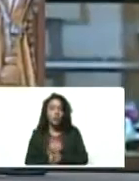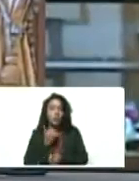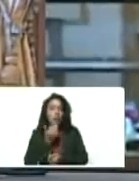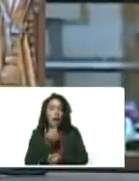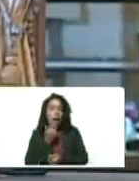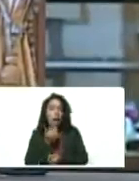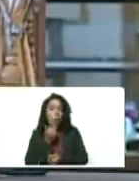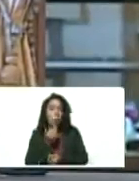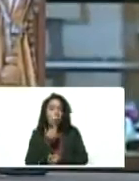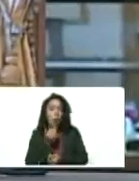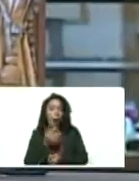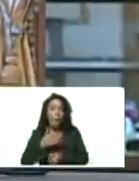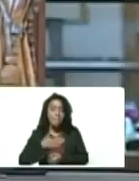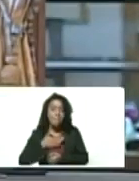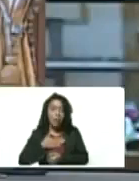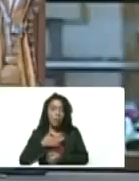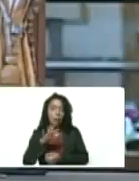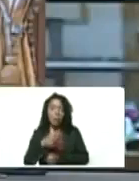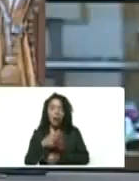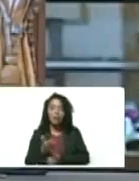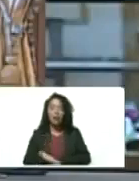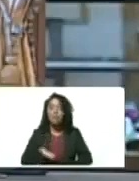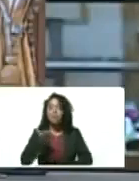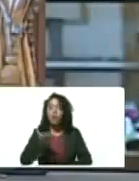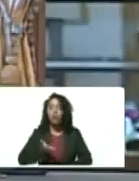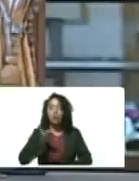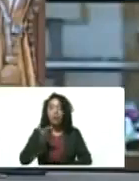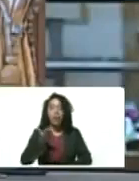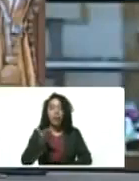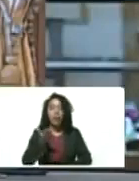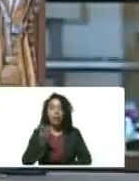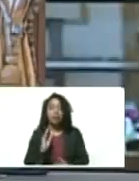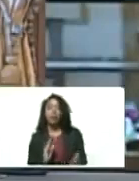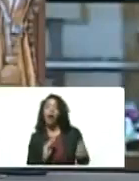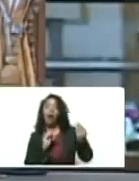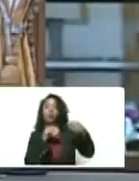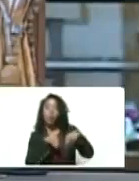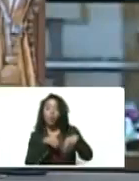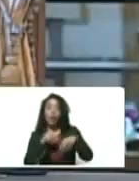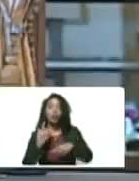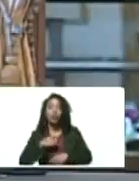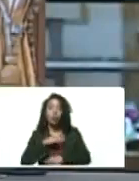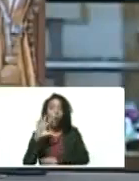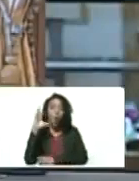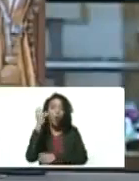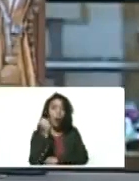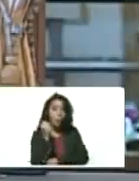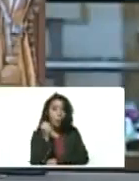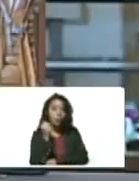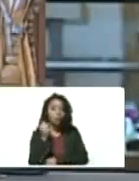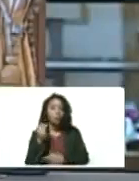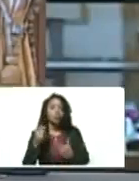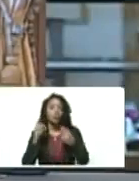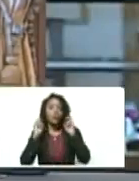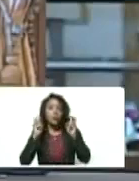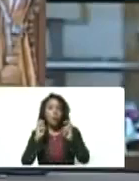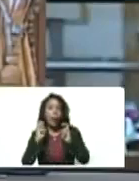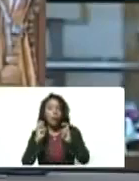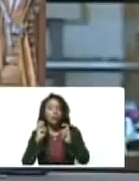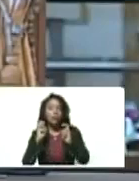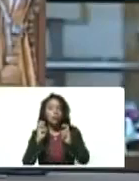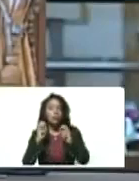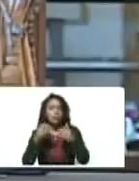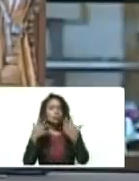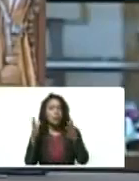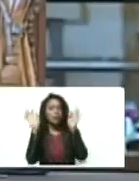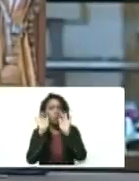lo importante es que hay un consenso en el